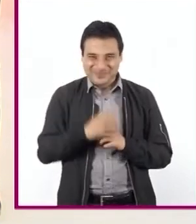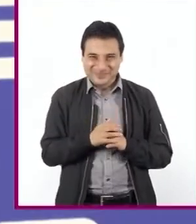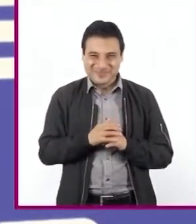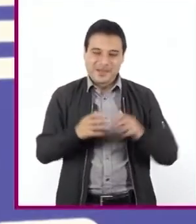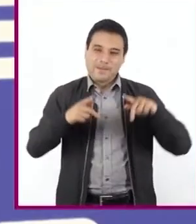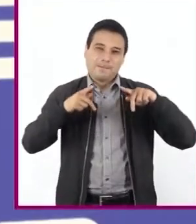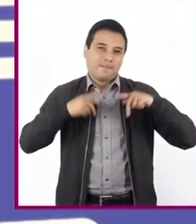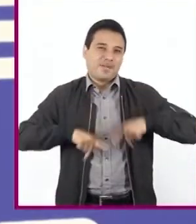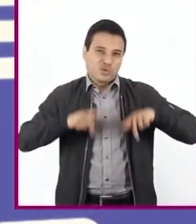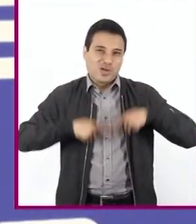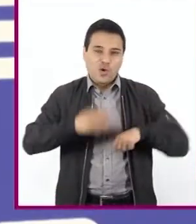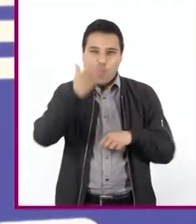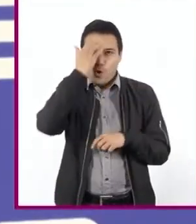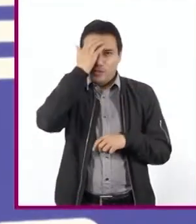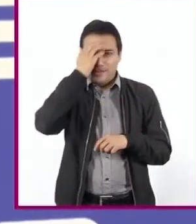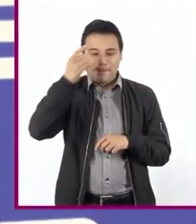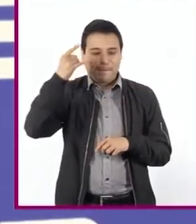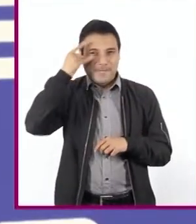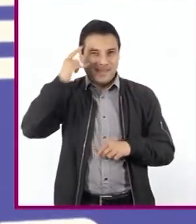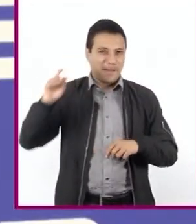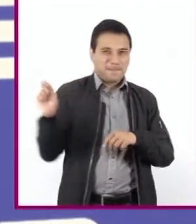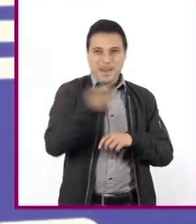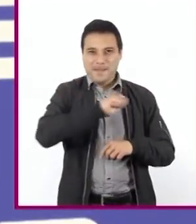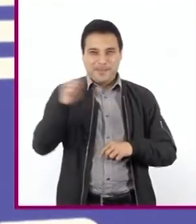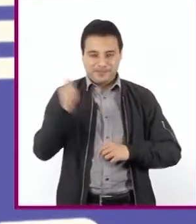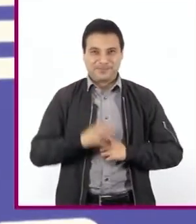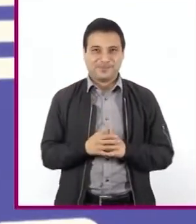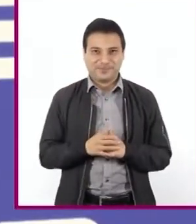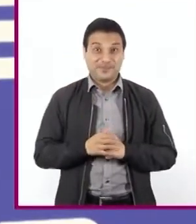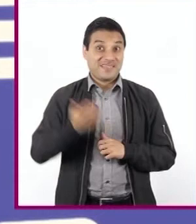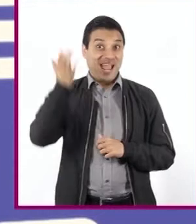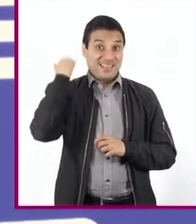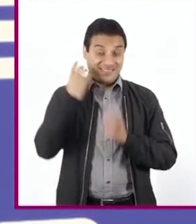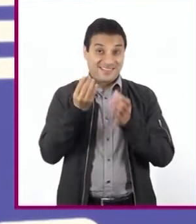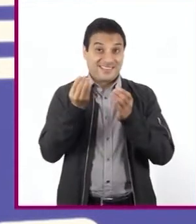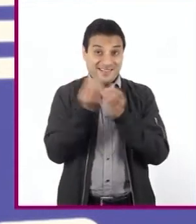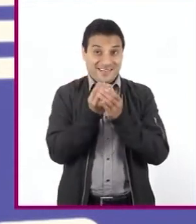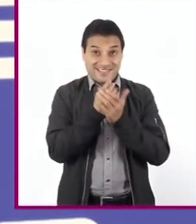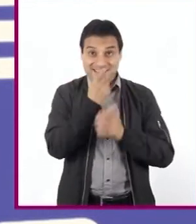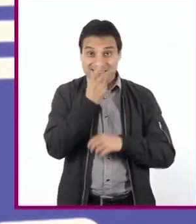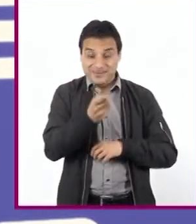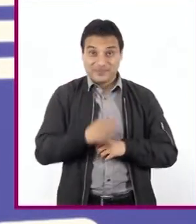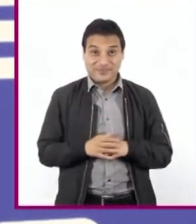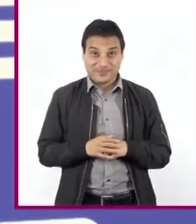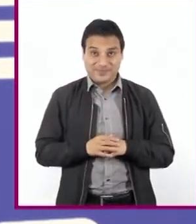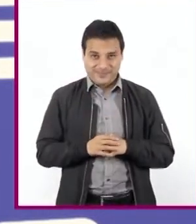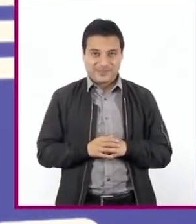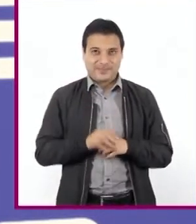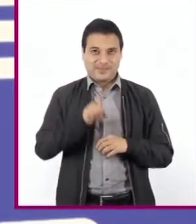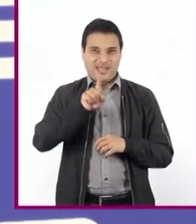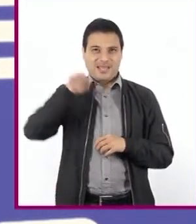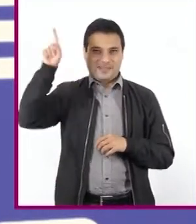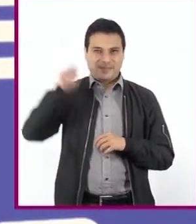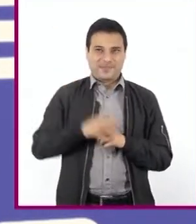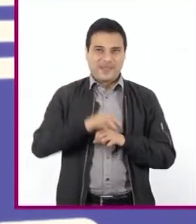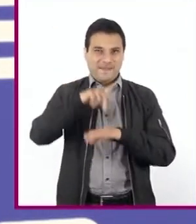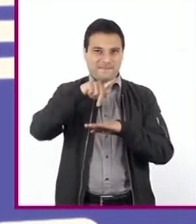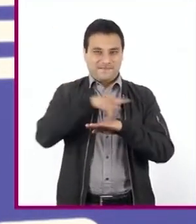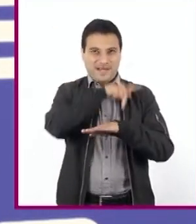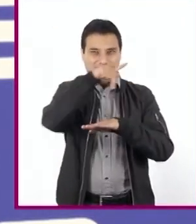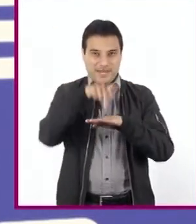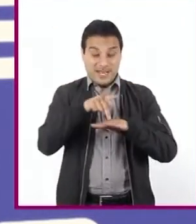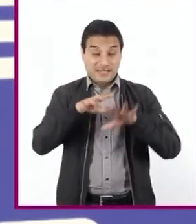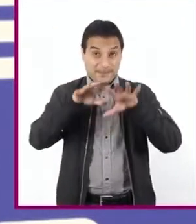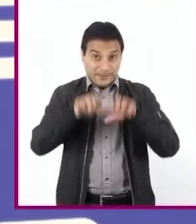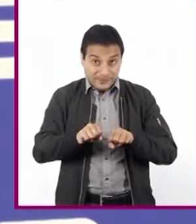mencionabas. Recuerden, en la sesión anterior se dijo que con la conquista de Filipinas por los españoles inicia el comercio por